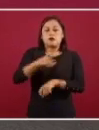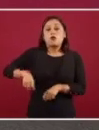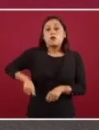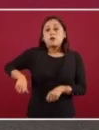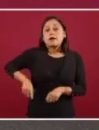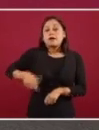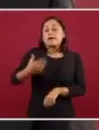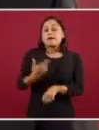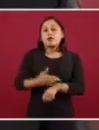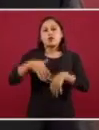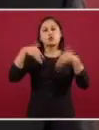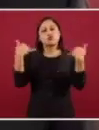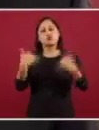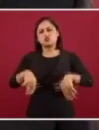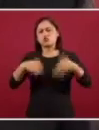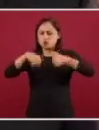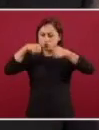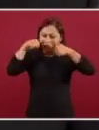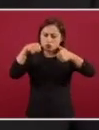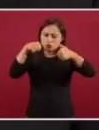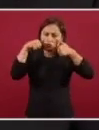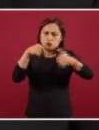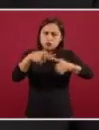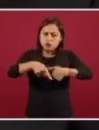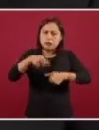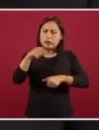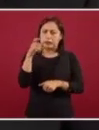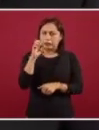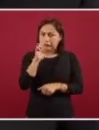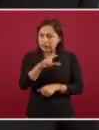no delega, está pendiente.